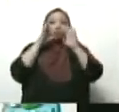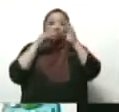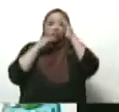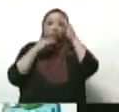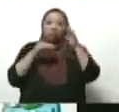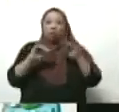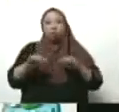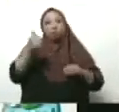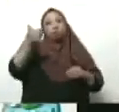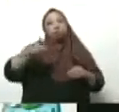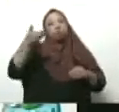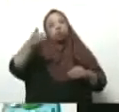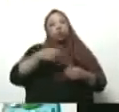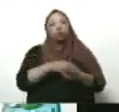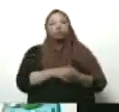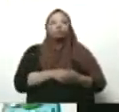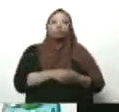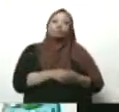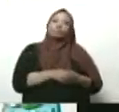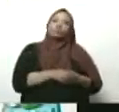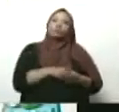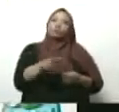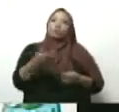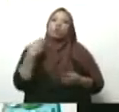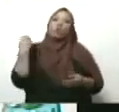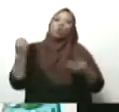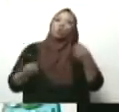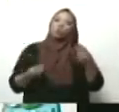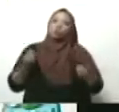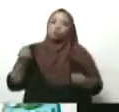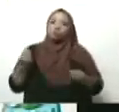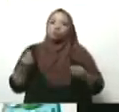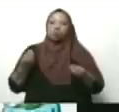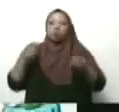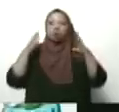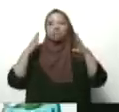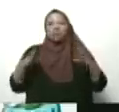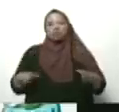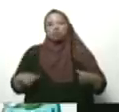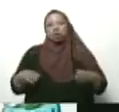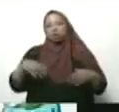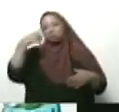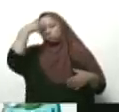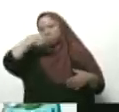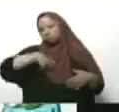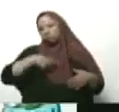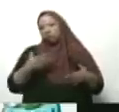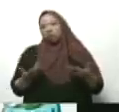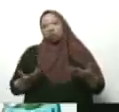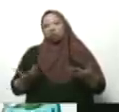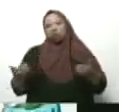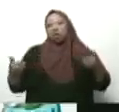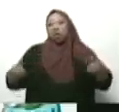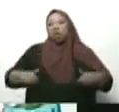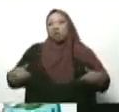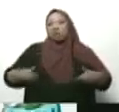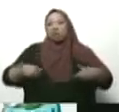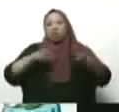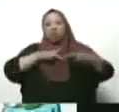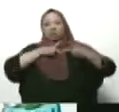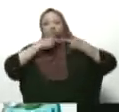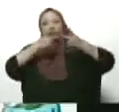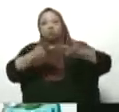mismo consecuencia del consumo de droga en lo personal afecta a la voluntad de la